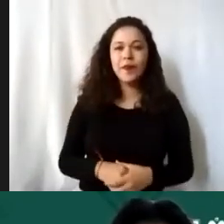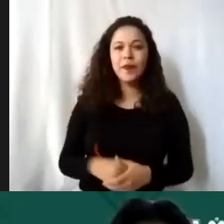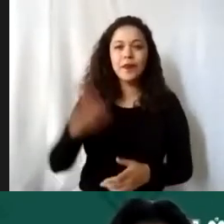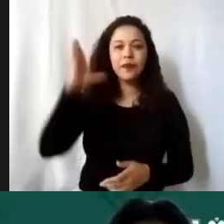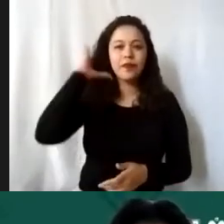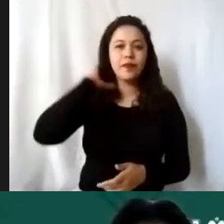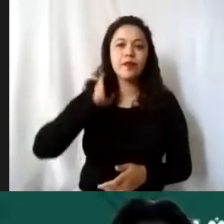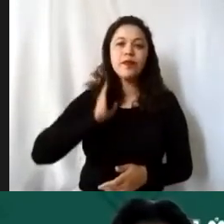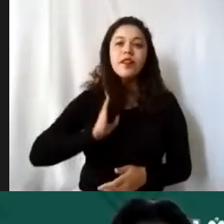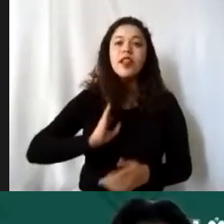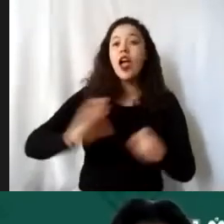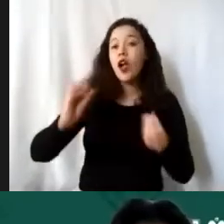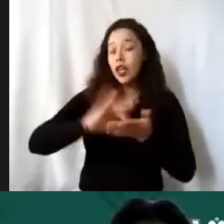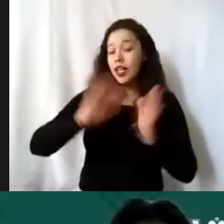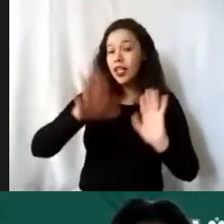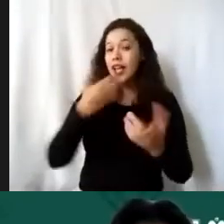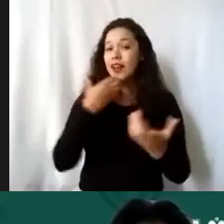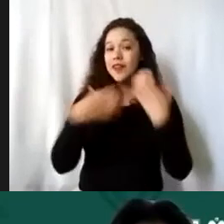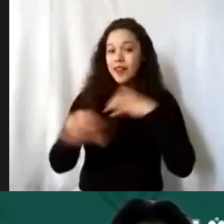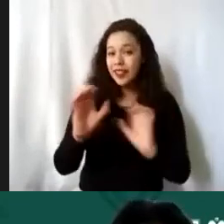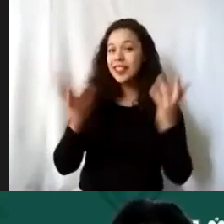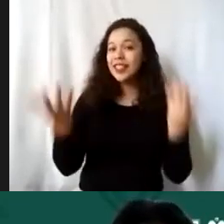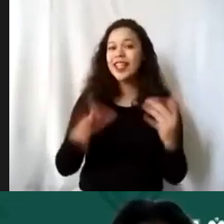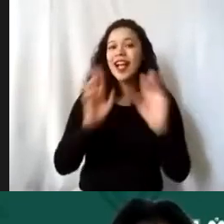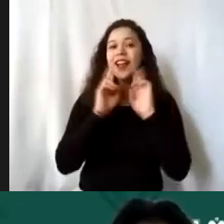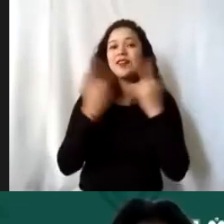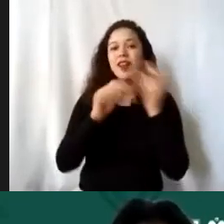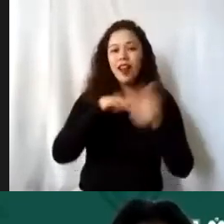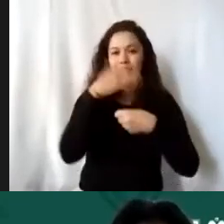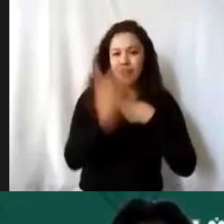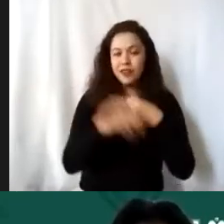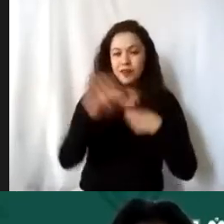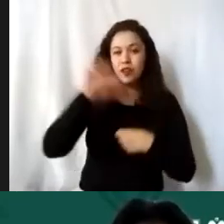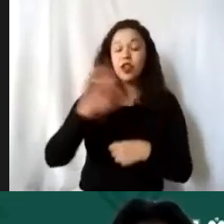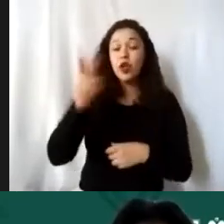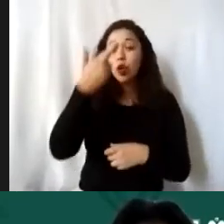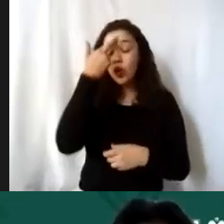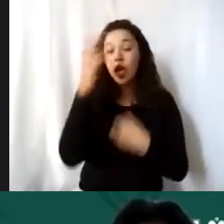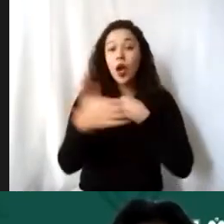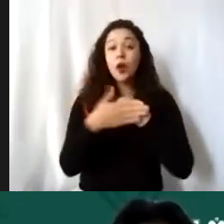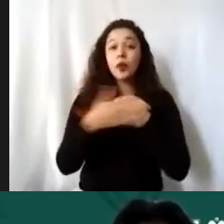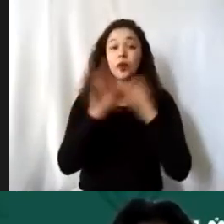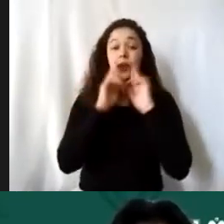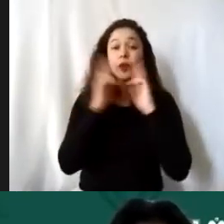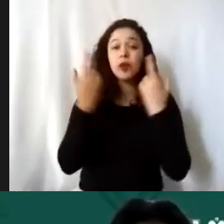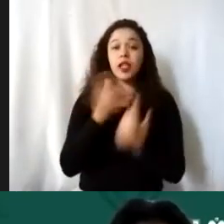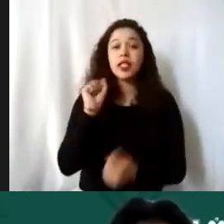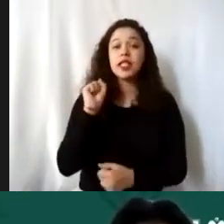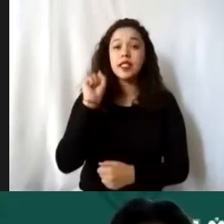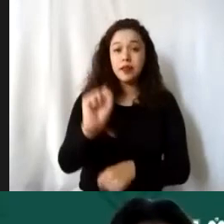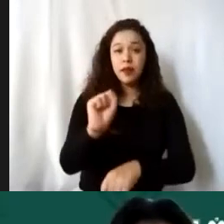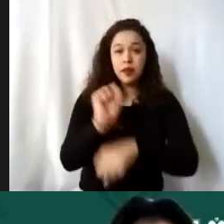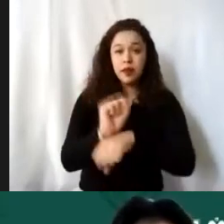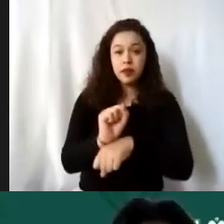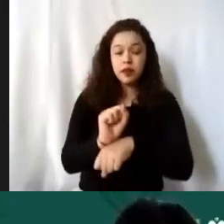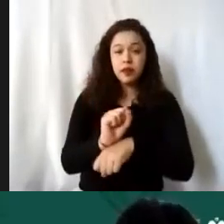Ok, con este último comentario cerramos la sesión del día de hoy. Más recordarles que la siguiente semana tenemos también una sesión de continuidad